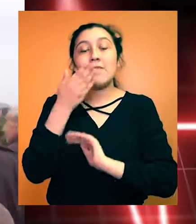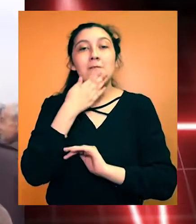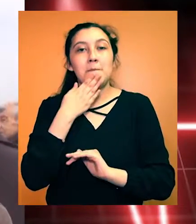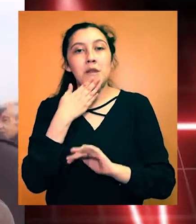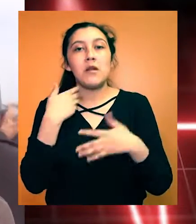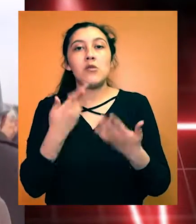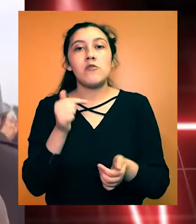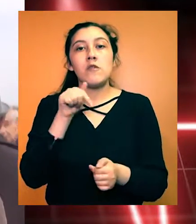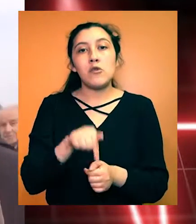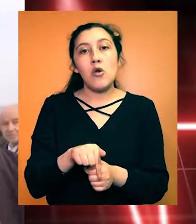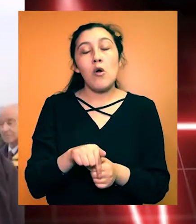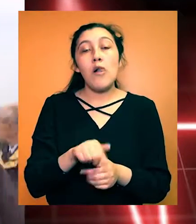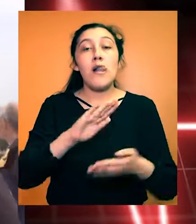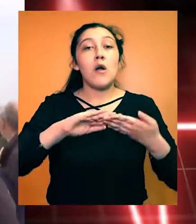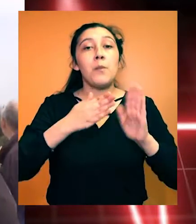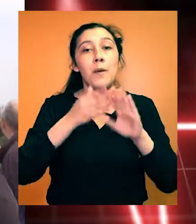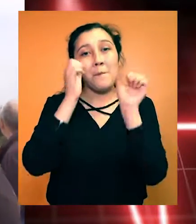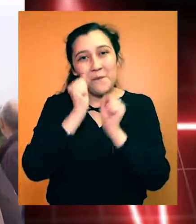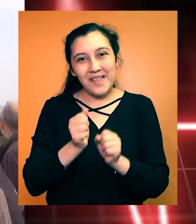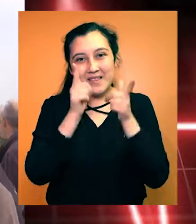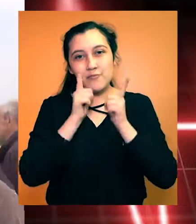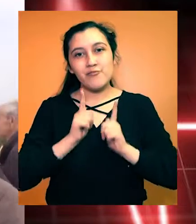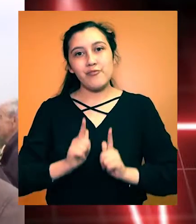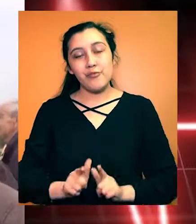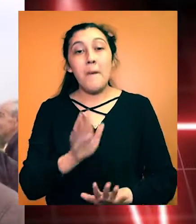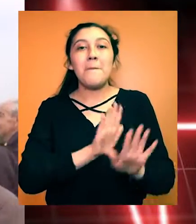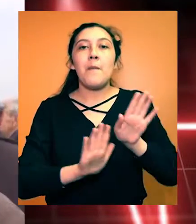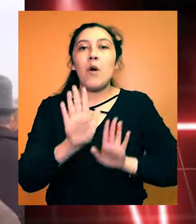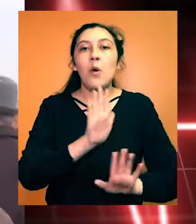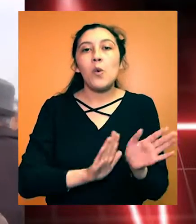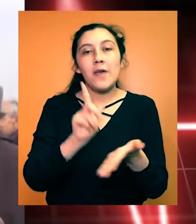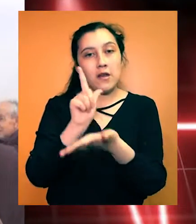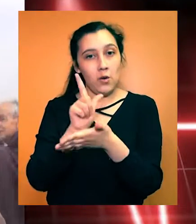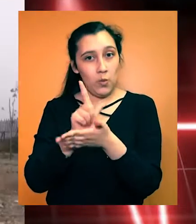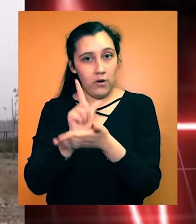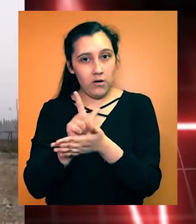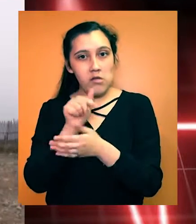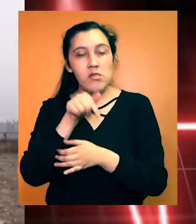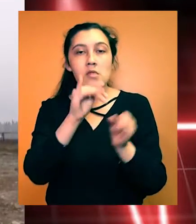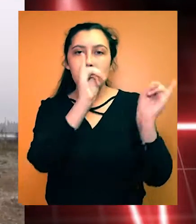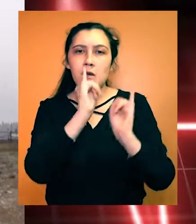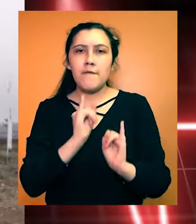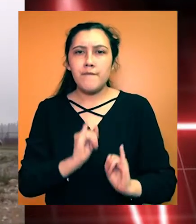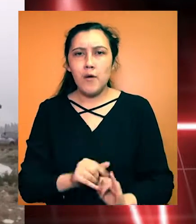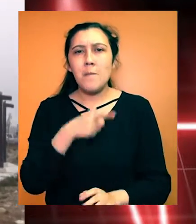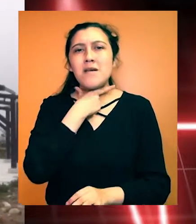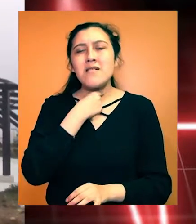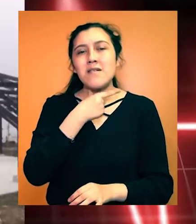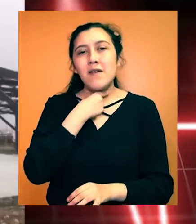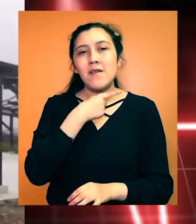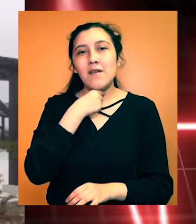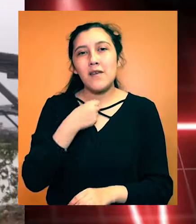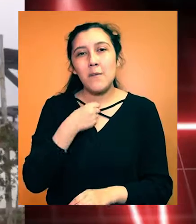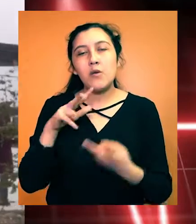televigilancia correspondientes. Así que por lo tanto diría yo que puede estar tranquila la comunidad, que este pulmón verde lo vamos a cuidar como se merece. Será de esta manera como se espera volver